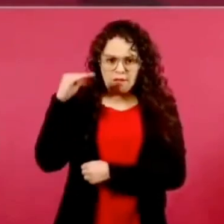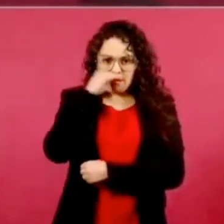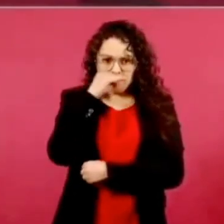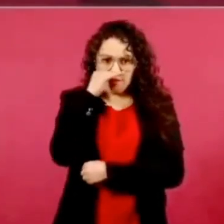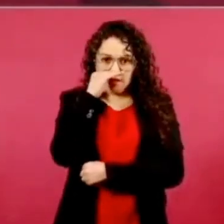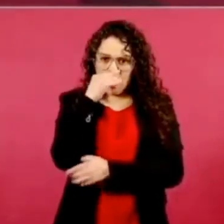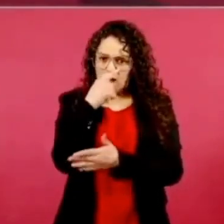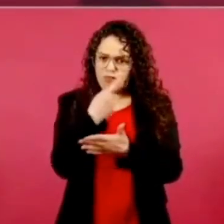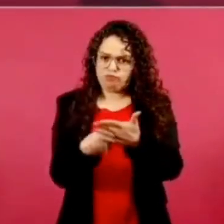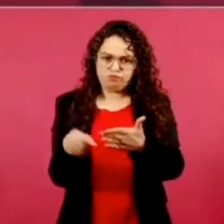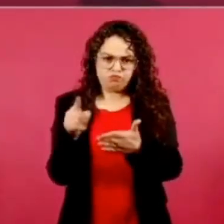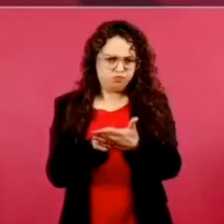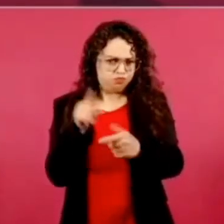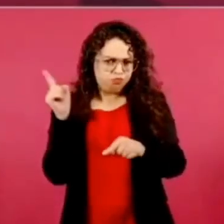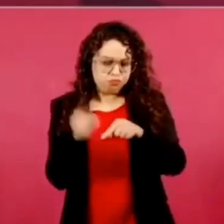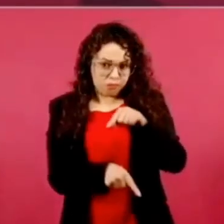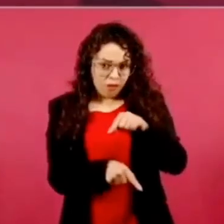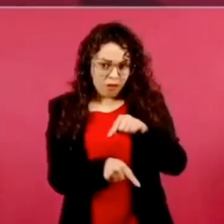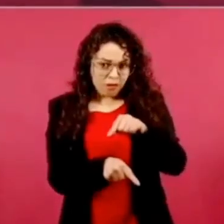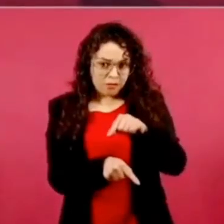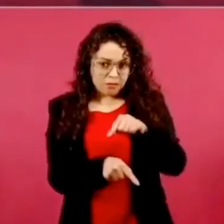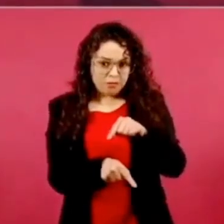que regresen